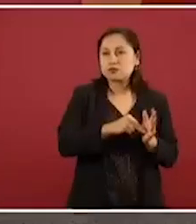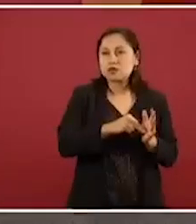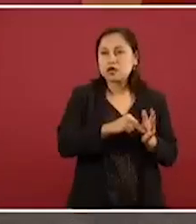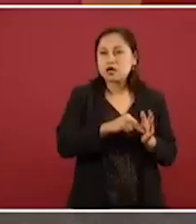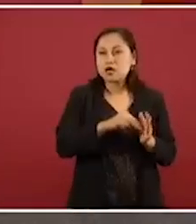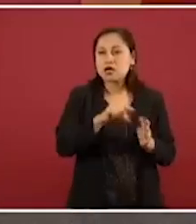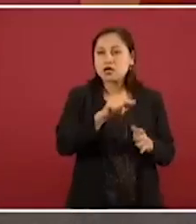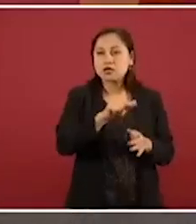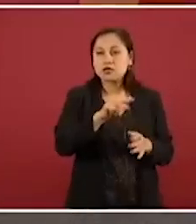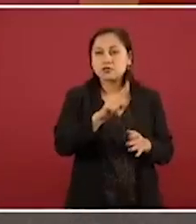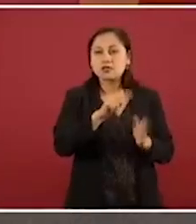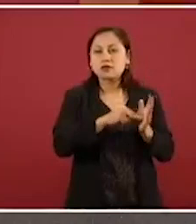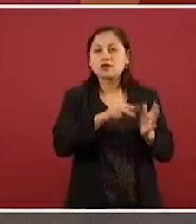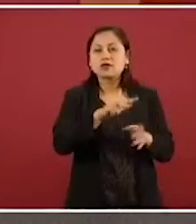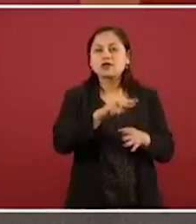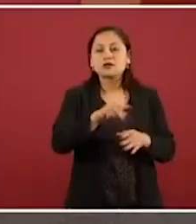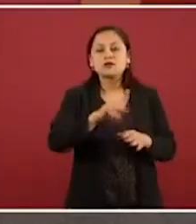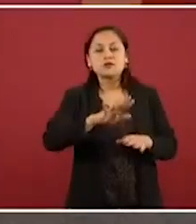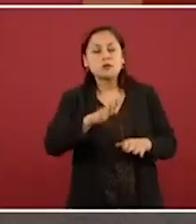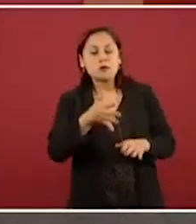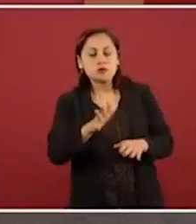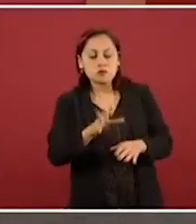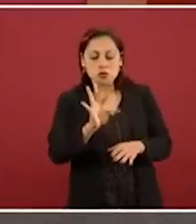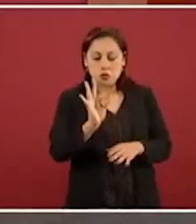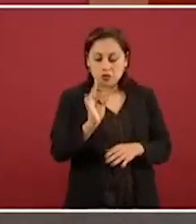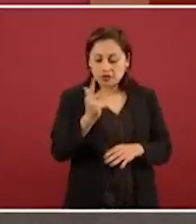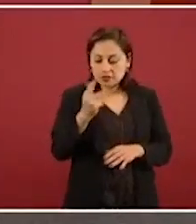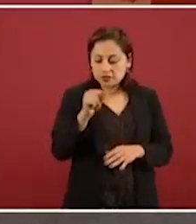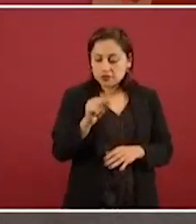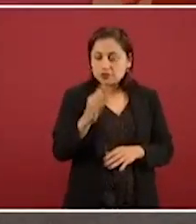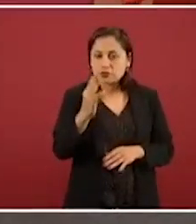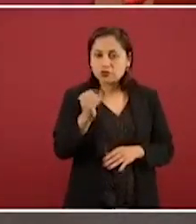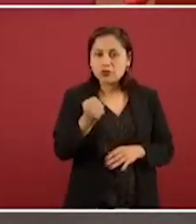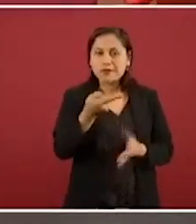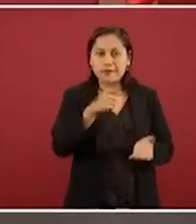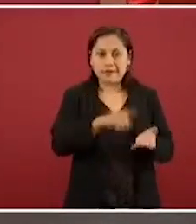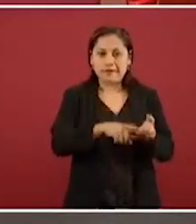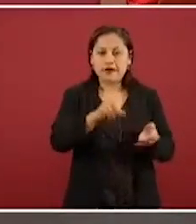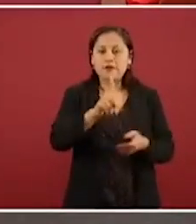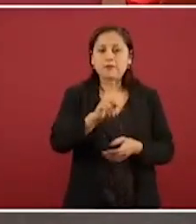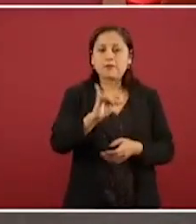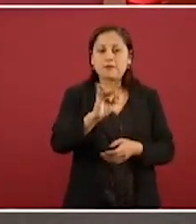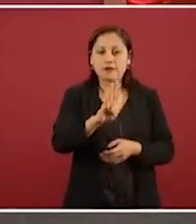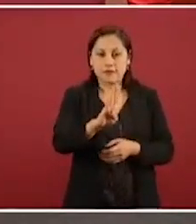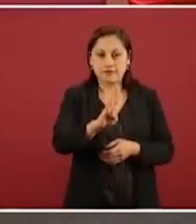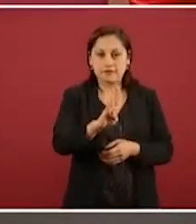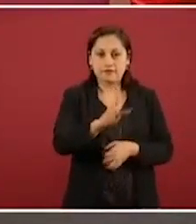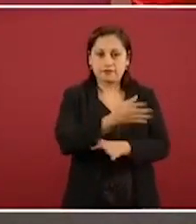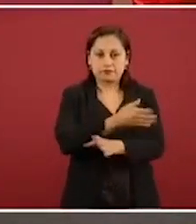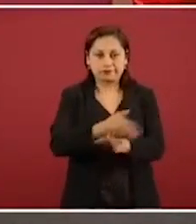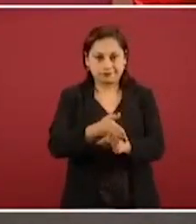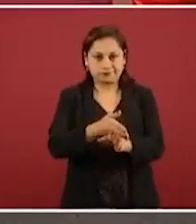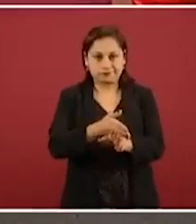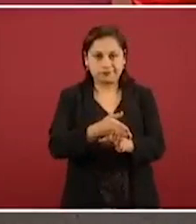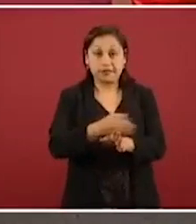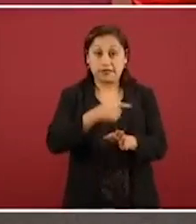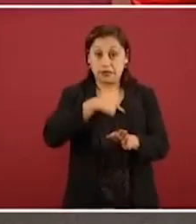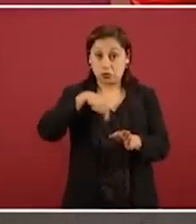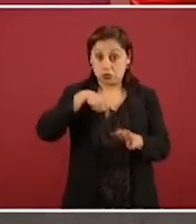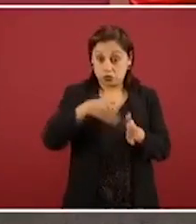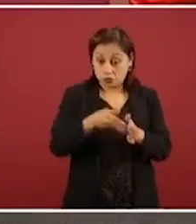recuerdo, 48.9 del PIB. Y ahorita andamos nosotros,